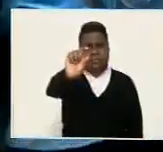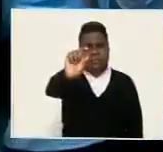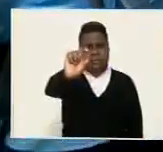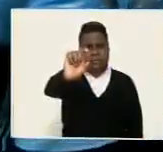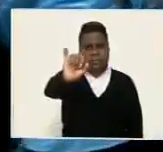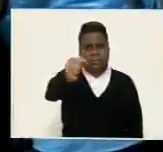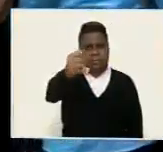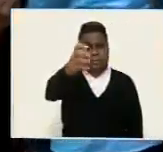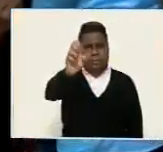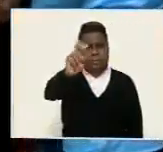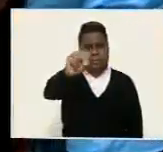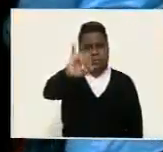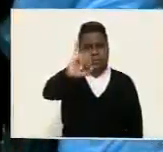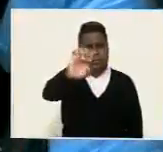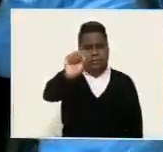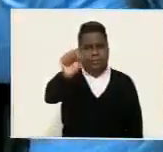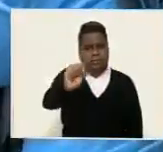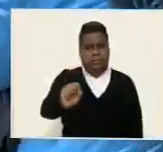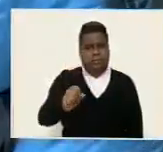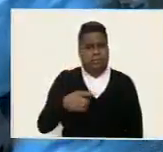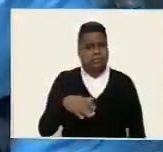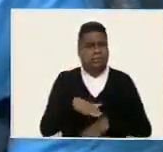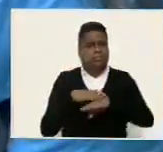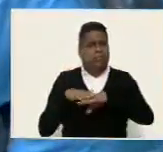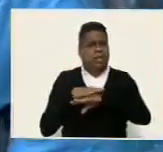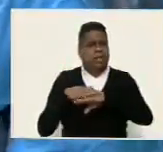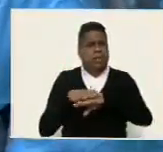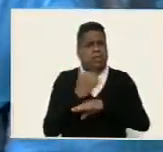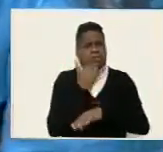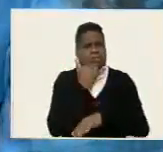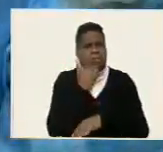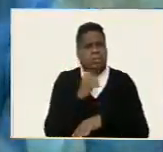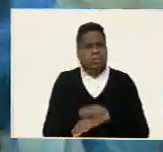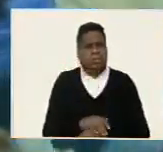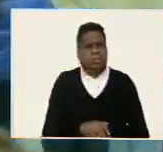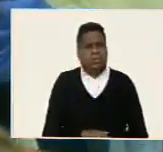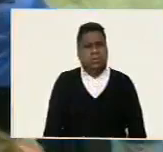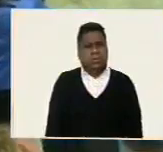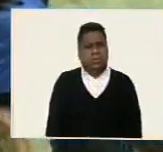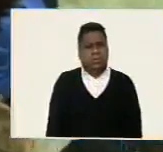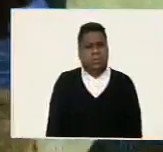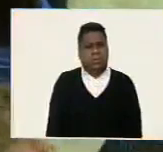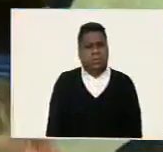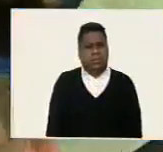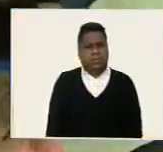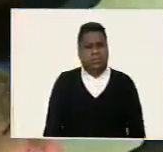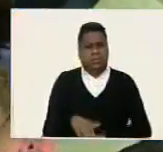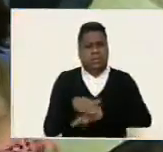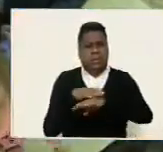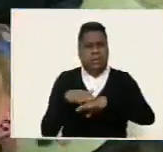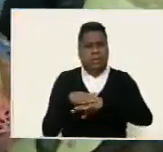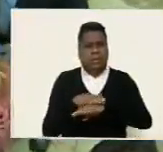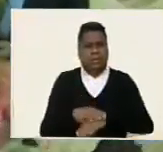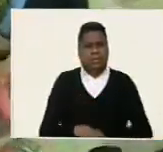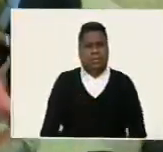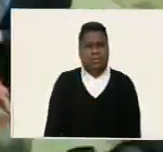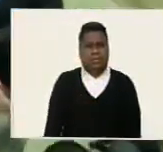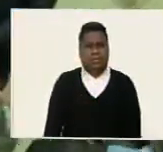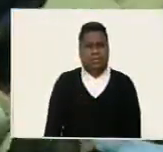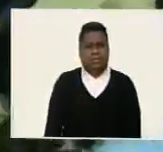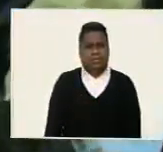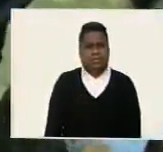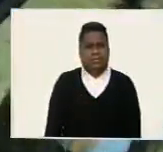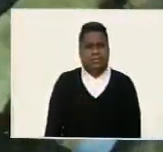Perdón, constituyente, perdóneme que me equivoque aquí. Argenis Aldazoro. Destacaban que estas medidas